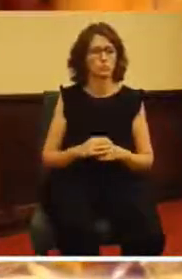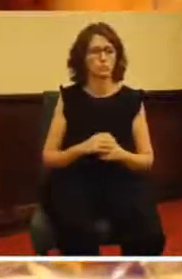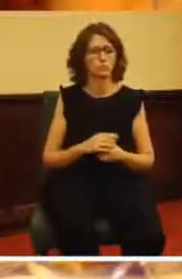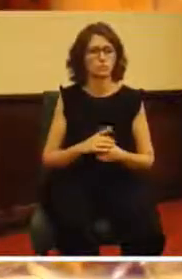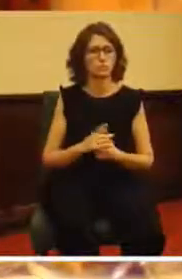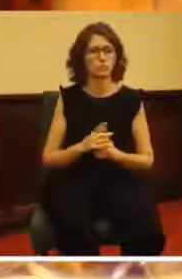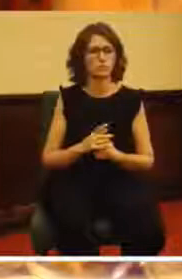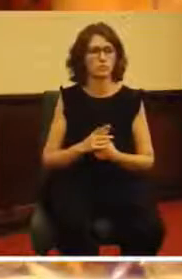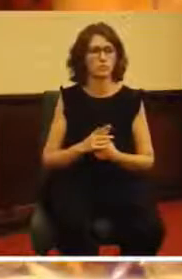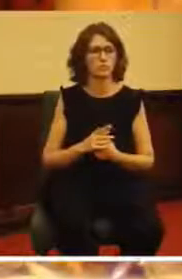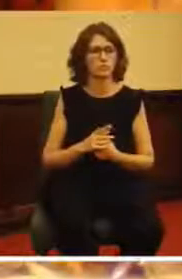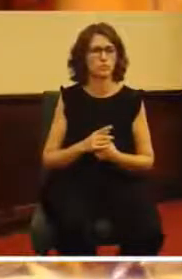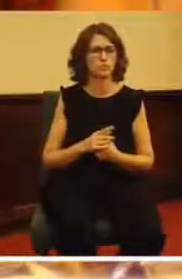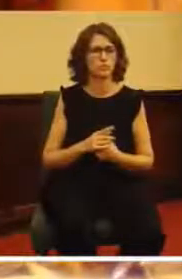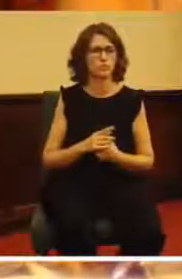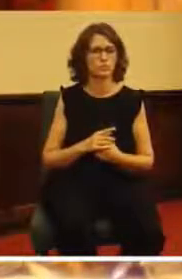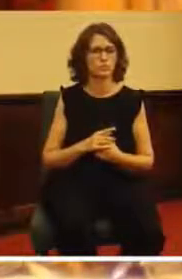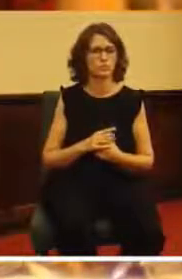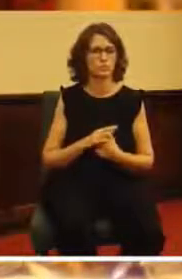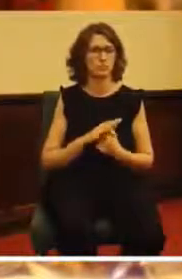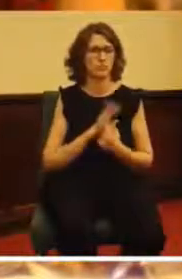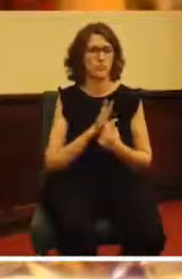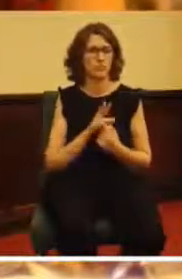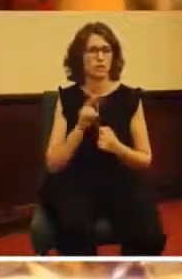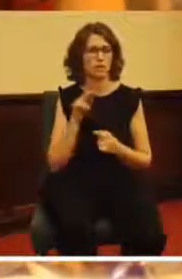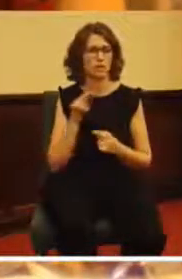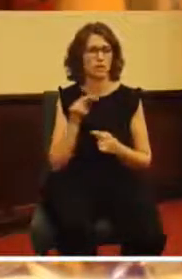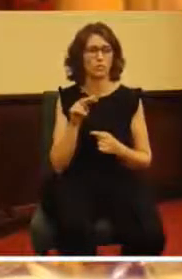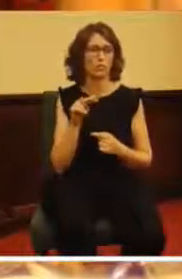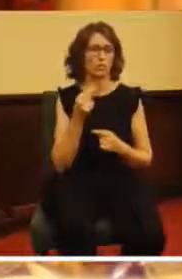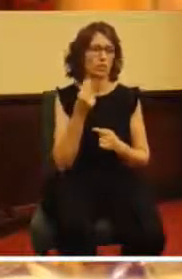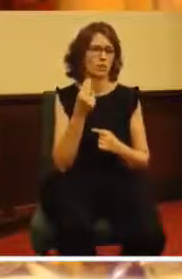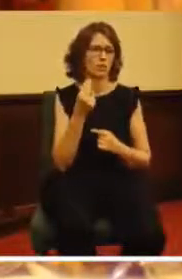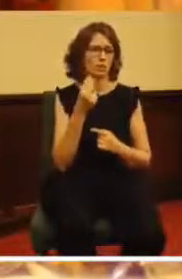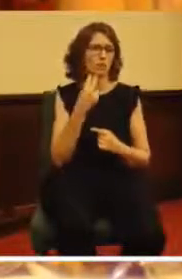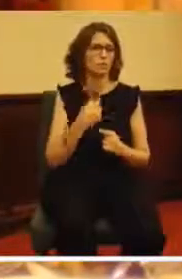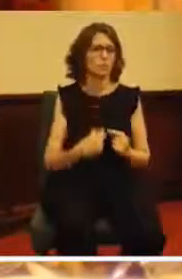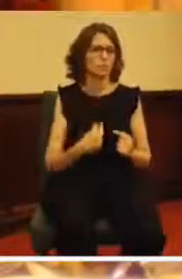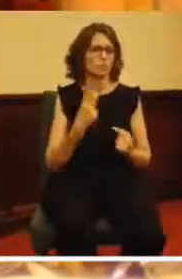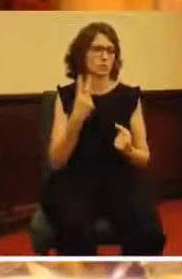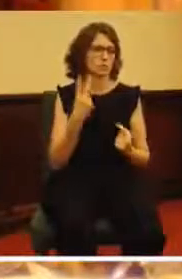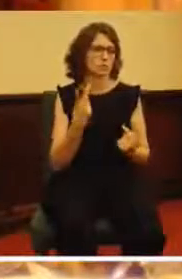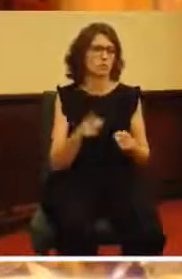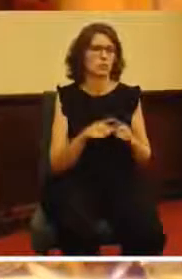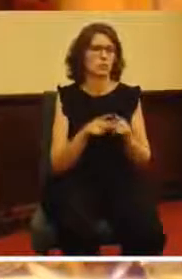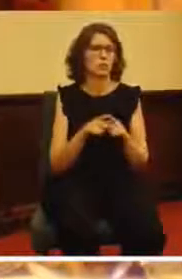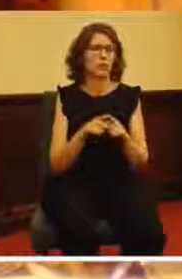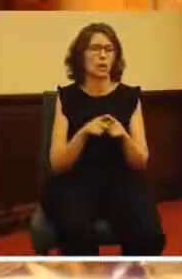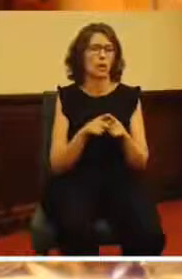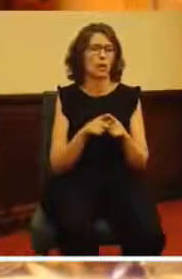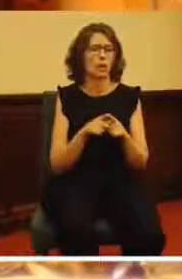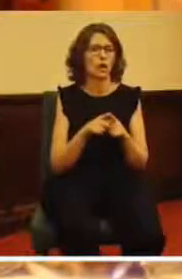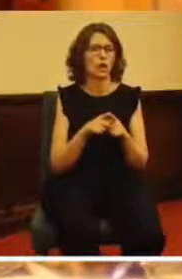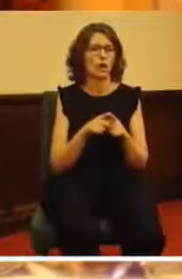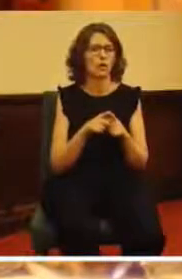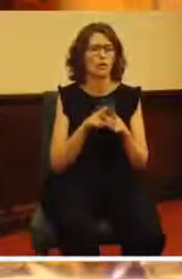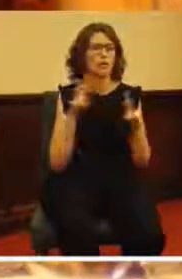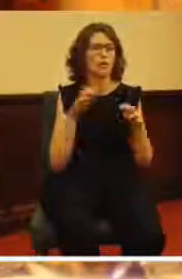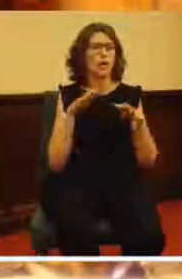que nuestras miradas... Vamos, que se ha dirigido usted su mirada a mí cuando ha hablado de la divulgación en redes sociales